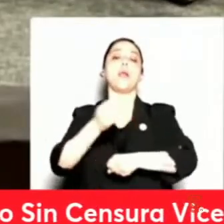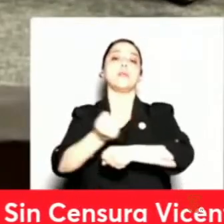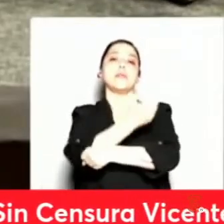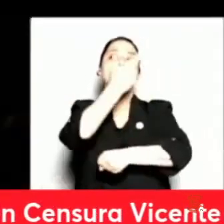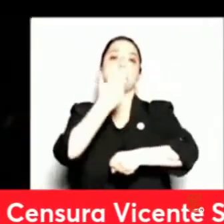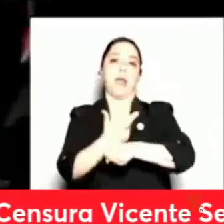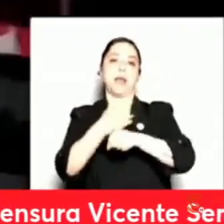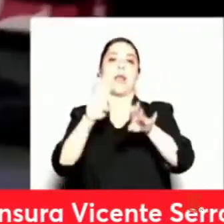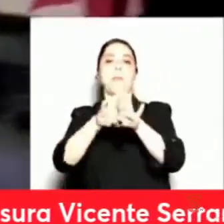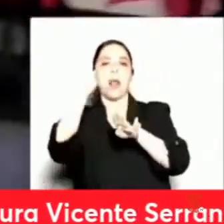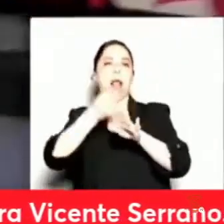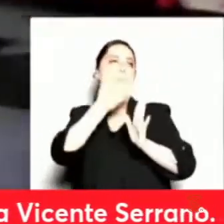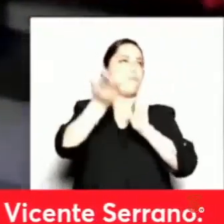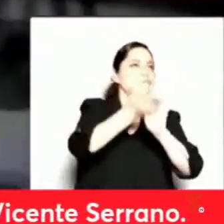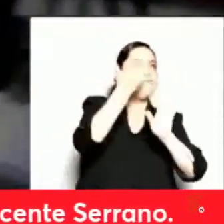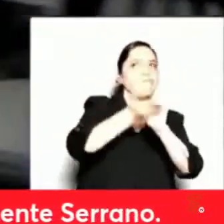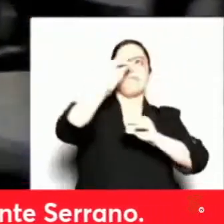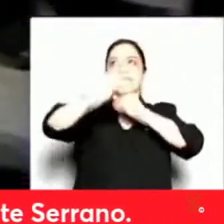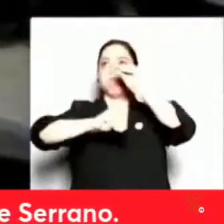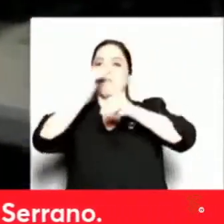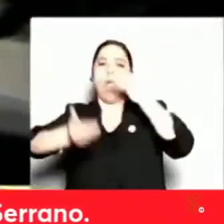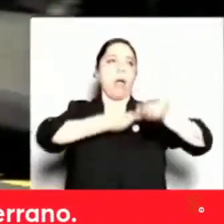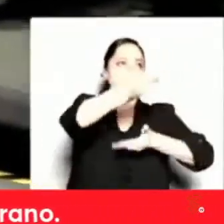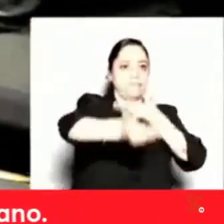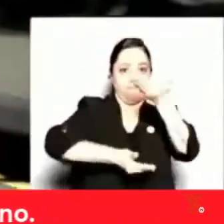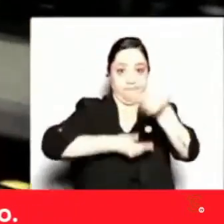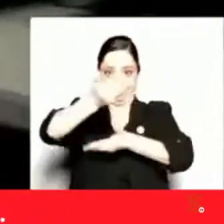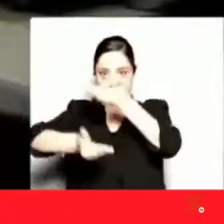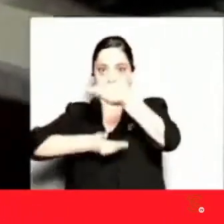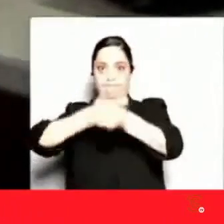de Obras y Servicio.